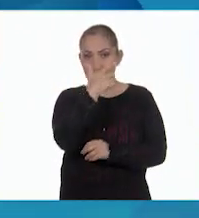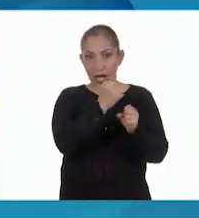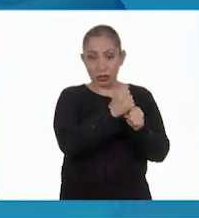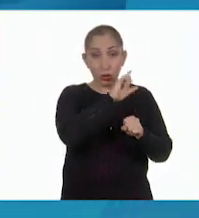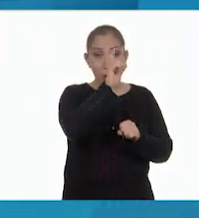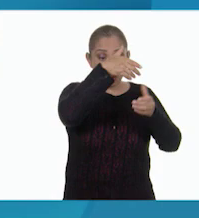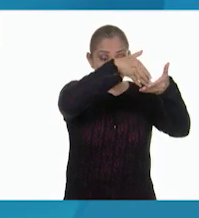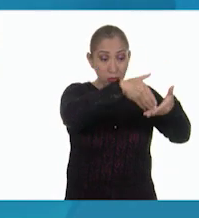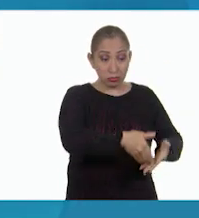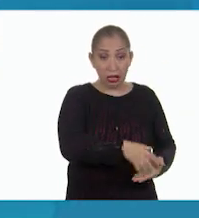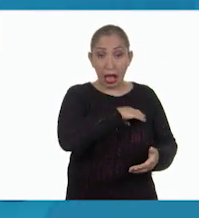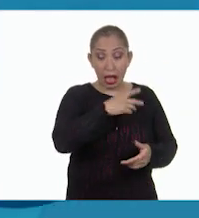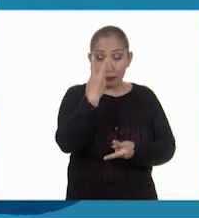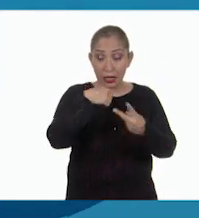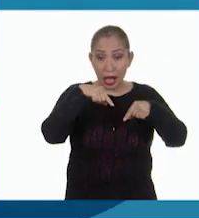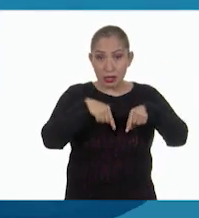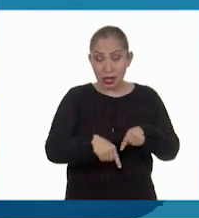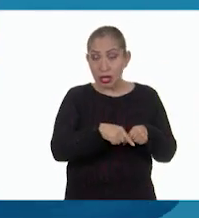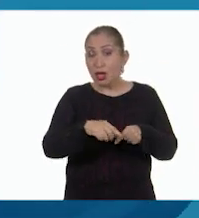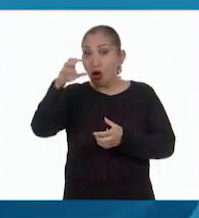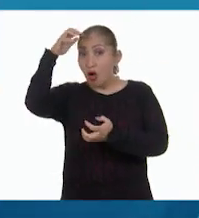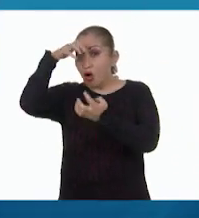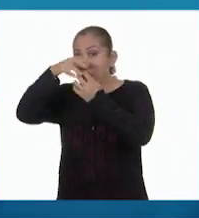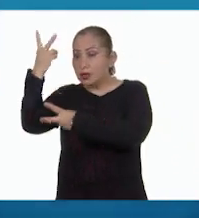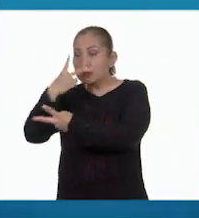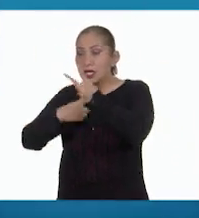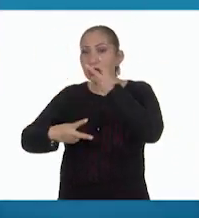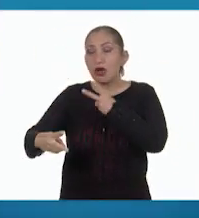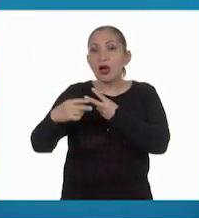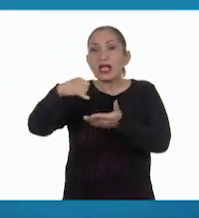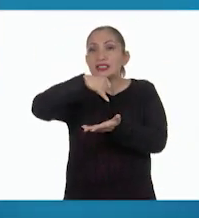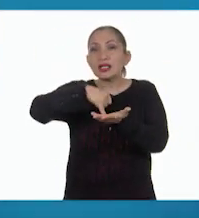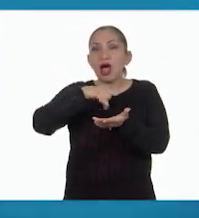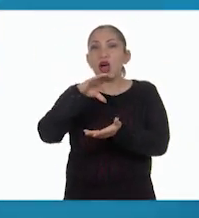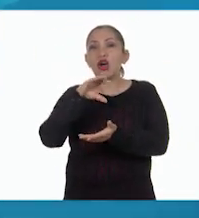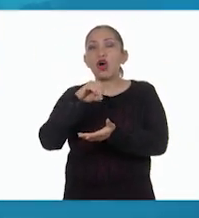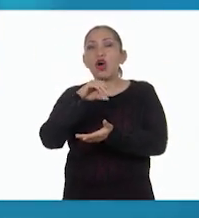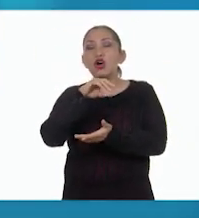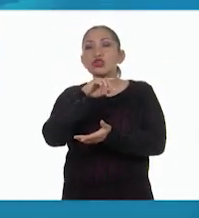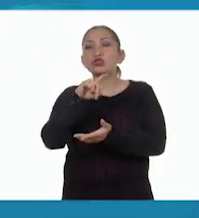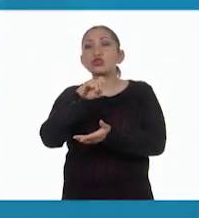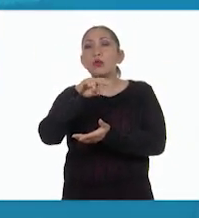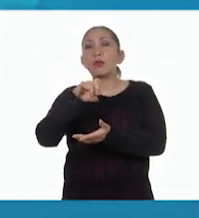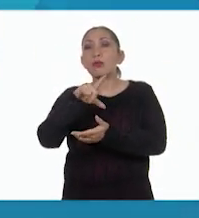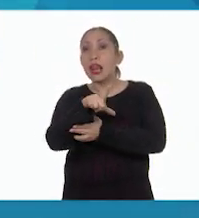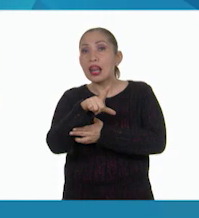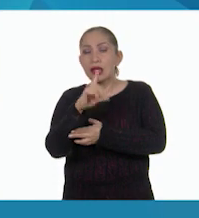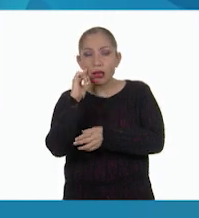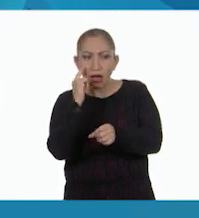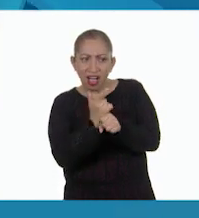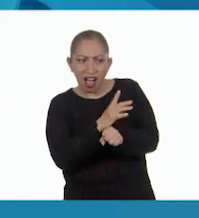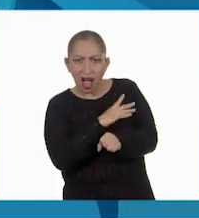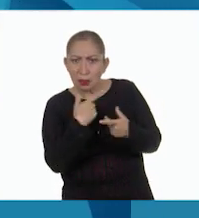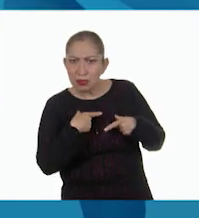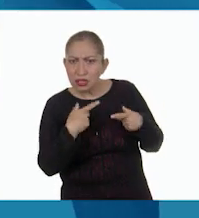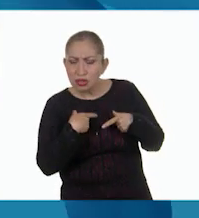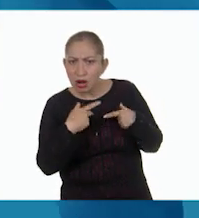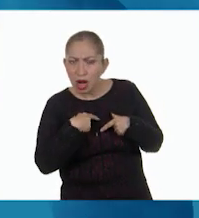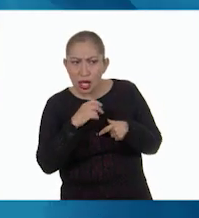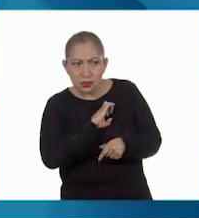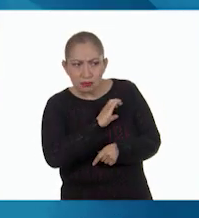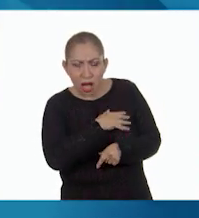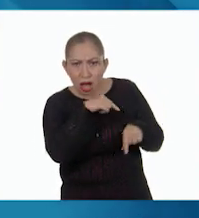después de nuestro naufragio, Hernán Cortés llegó a la isla de Cozumel y se enteró de la existencia de unos españoles entre los